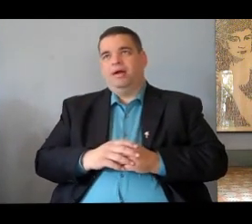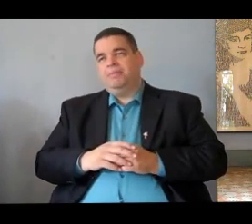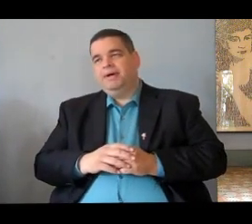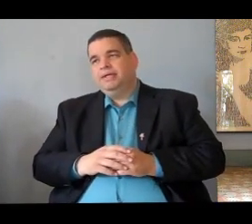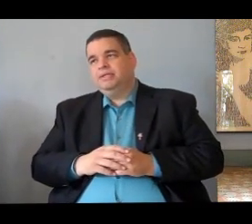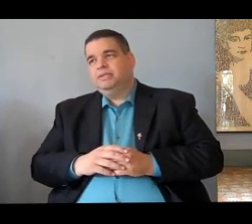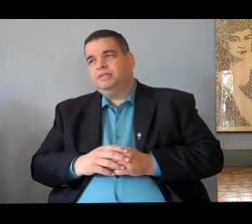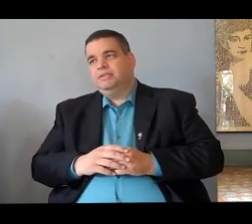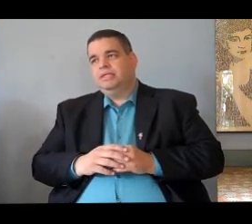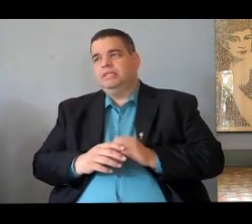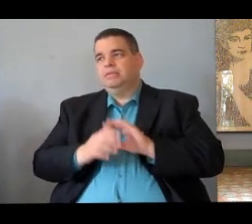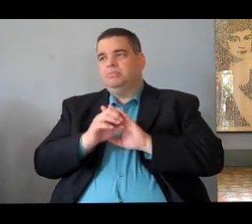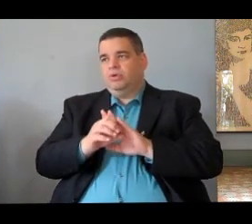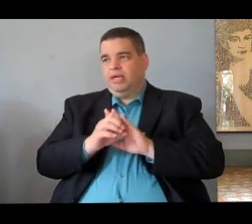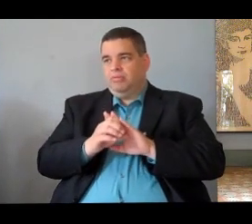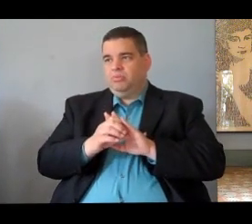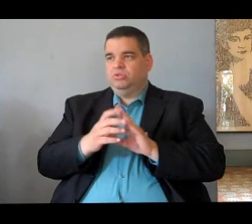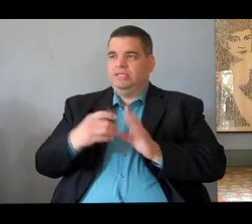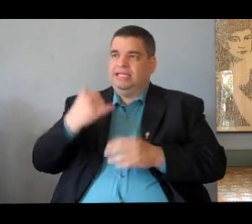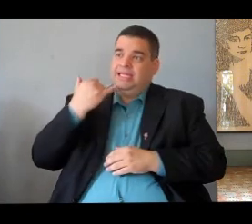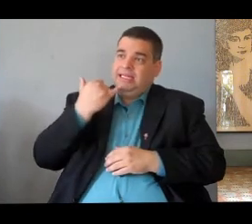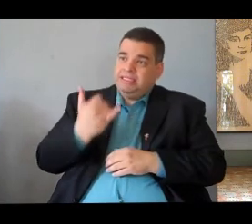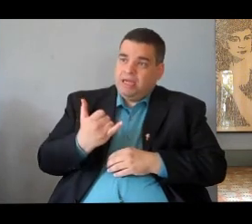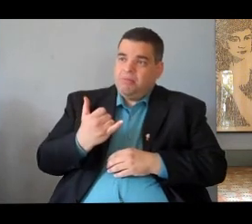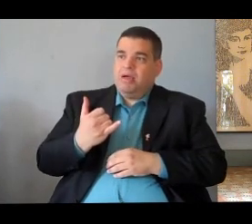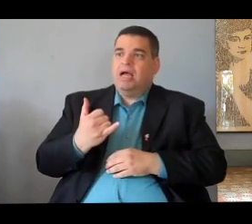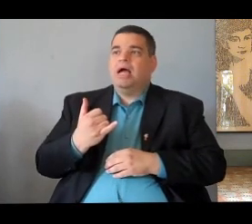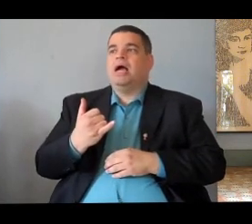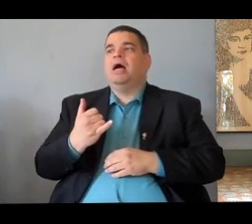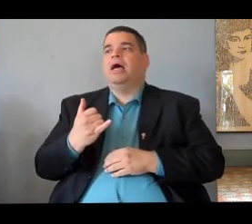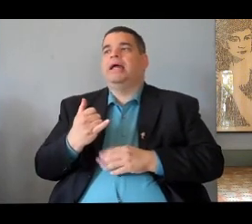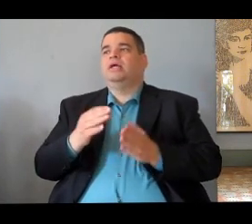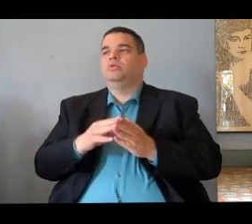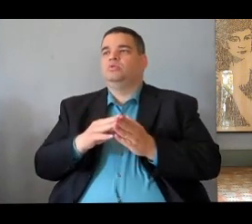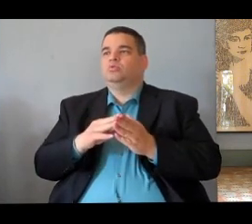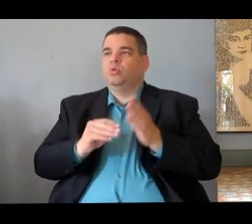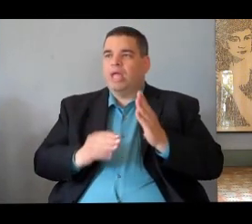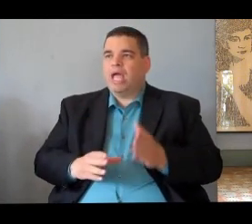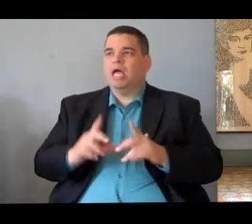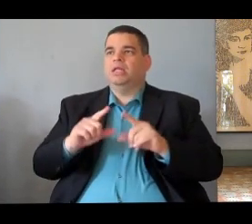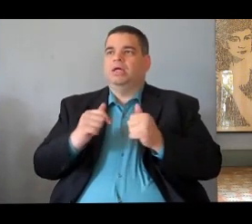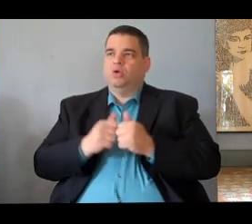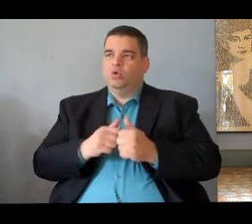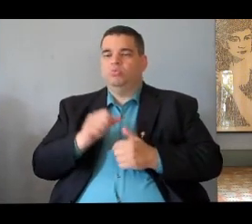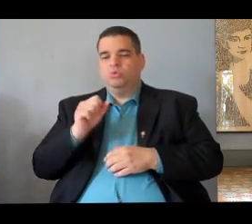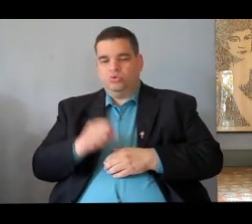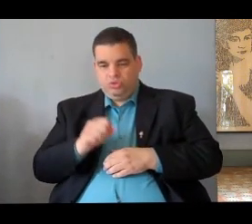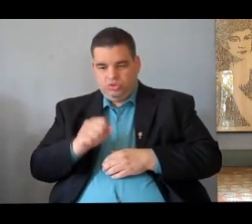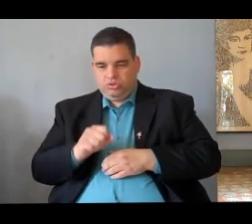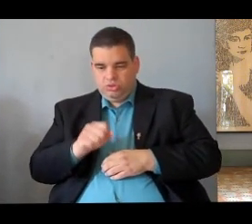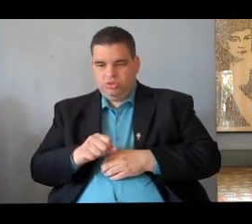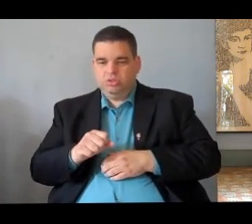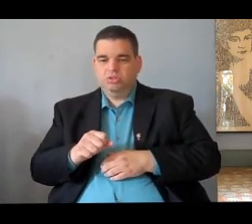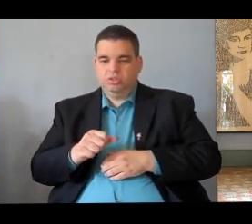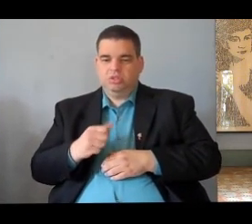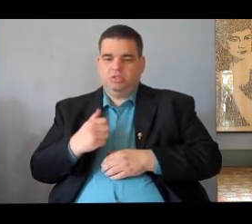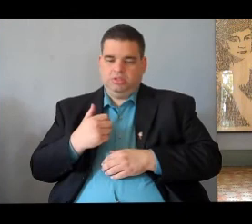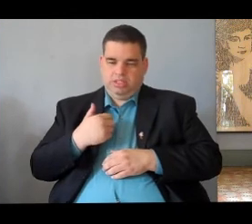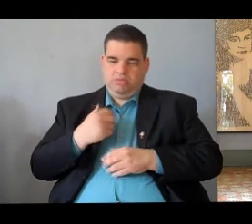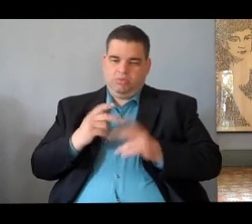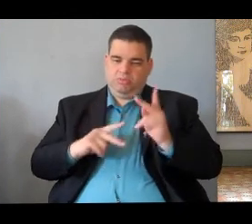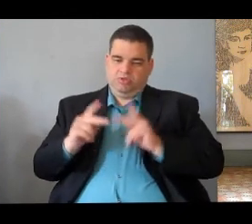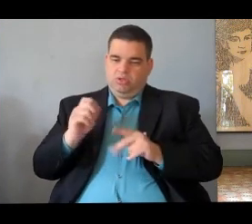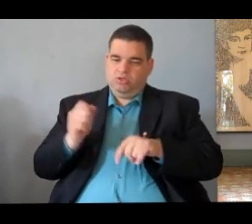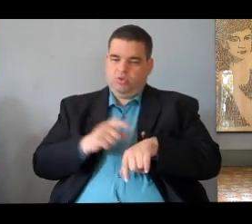para por ejemplo, te quieren llamar estudiantes, grupos, igual, el mismo número. Sí, recibimos personas en todo